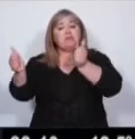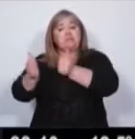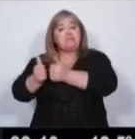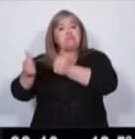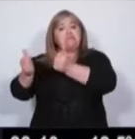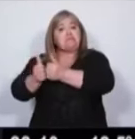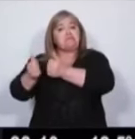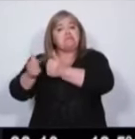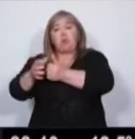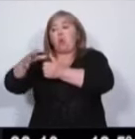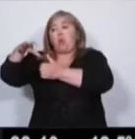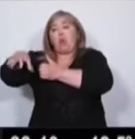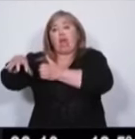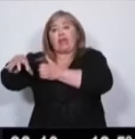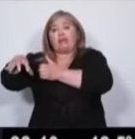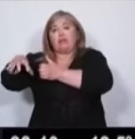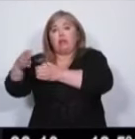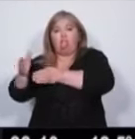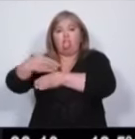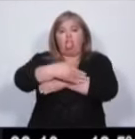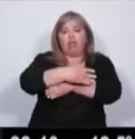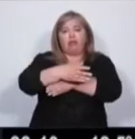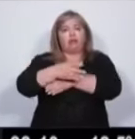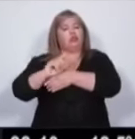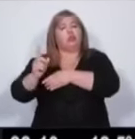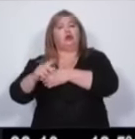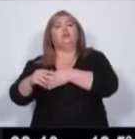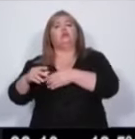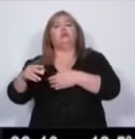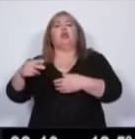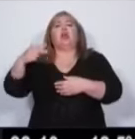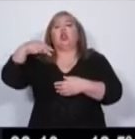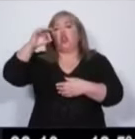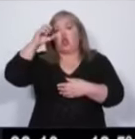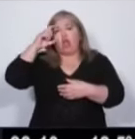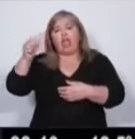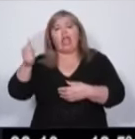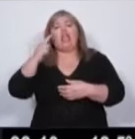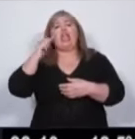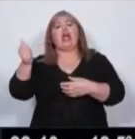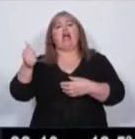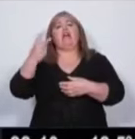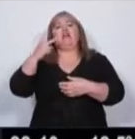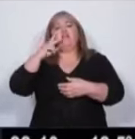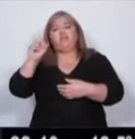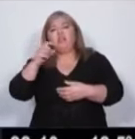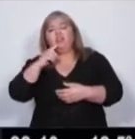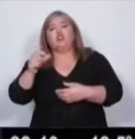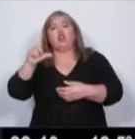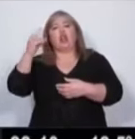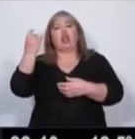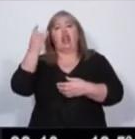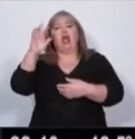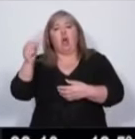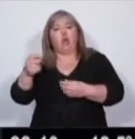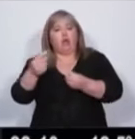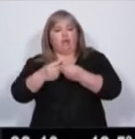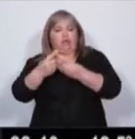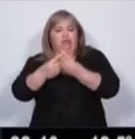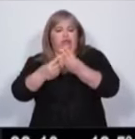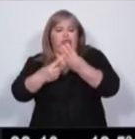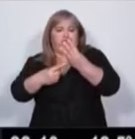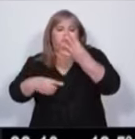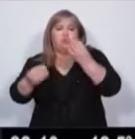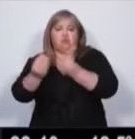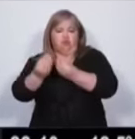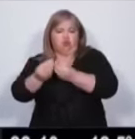Barbeito, a Víctor Dávila y Nicolás Fernández, a quienes les agradezco que estén presentes, a Laura Espeche y a tantos compañeros que